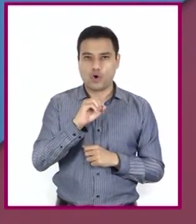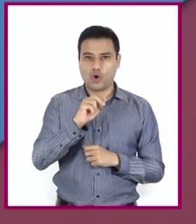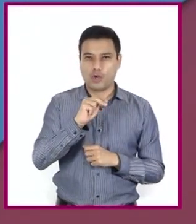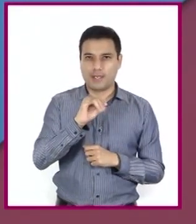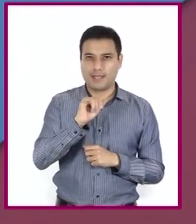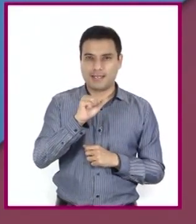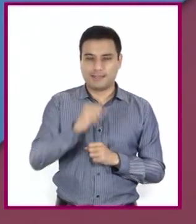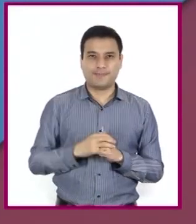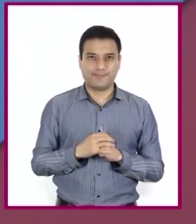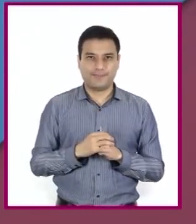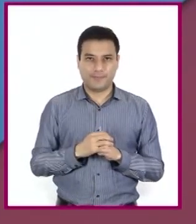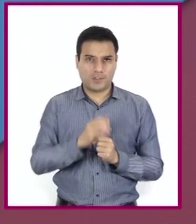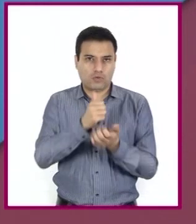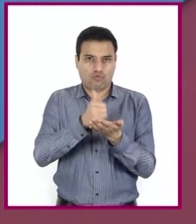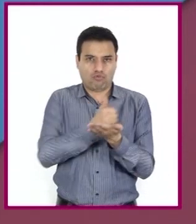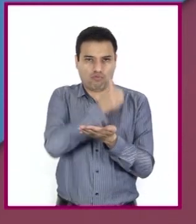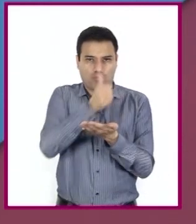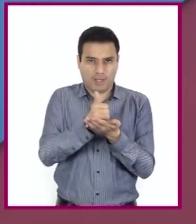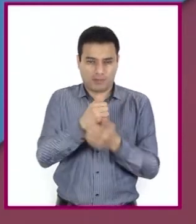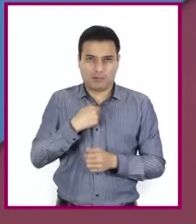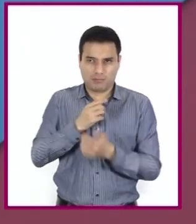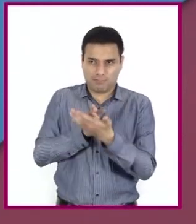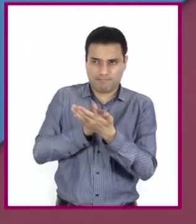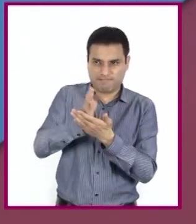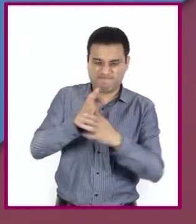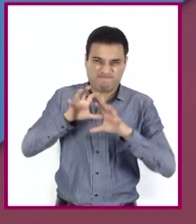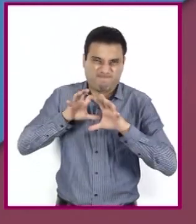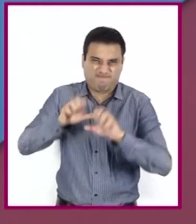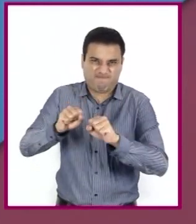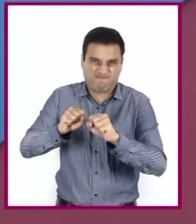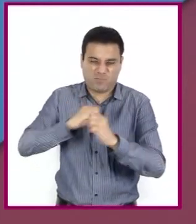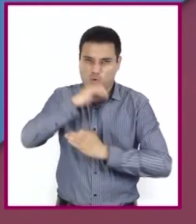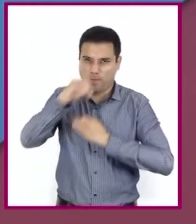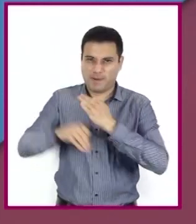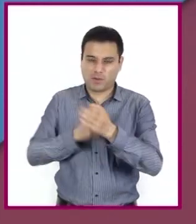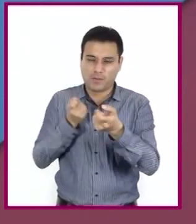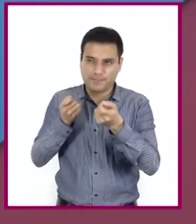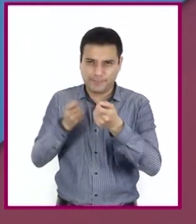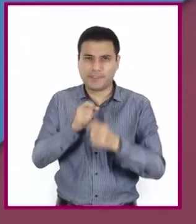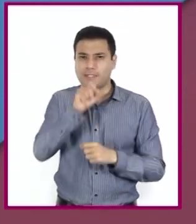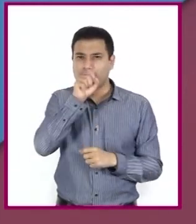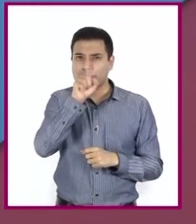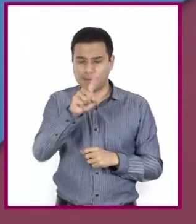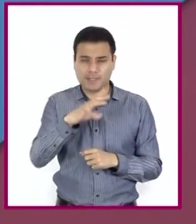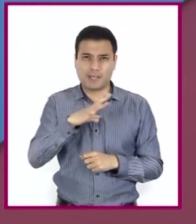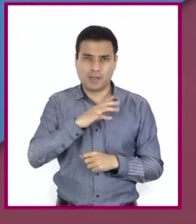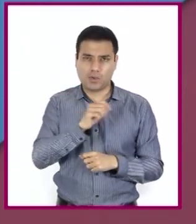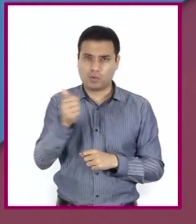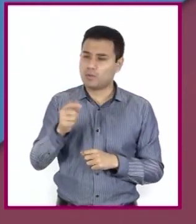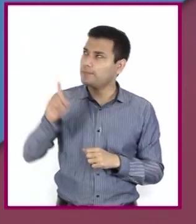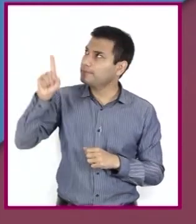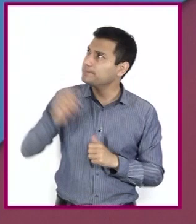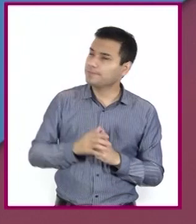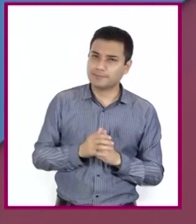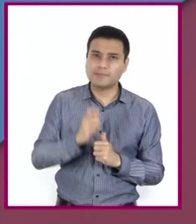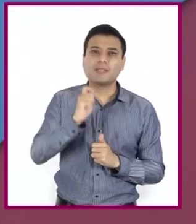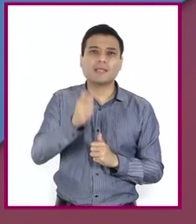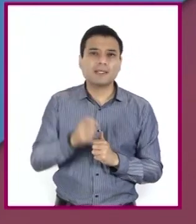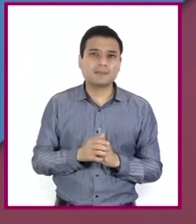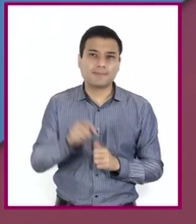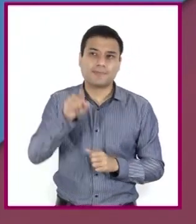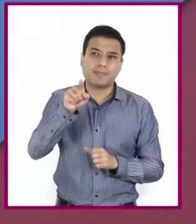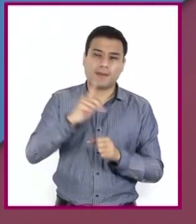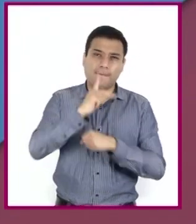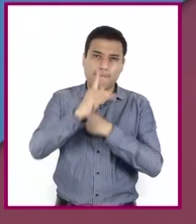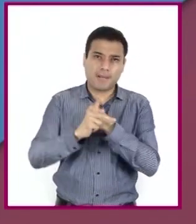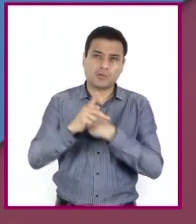metrópoli era total, y de protectorados, donde se respetaba la forma de administración